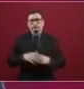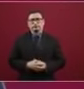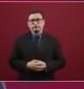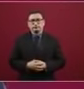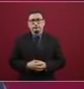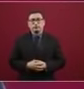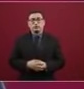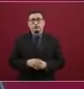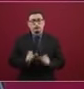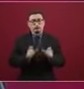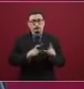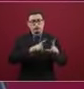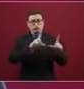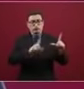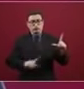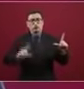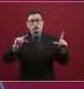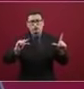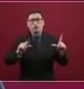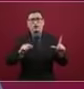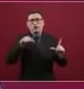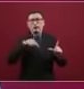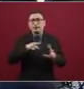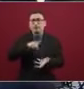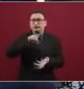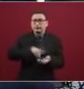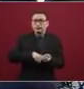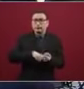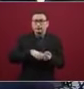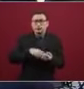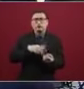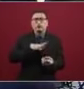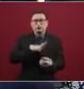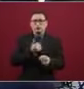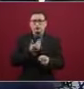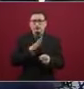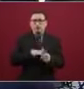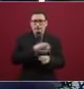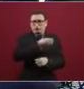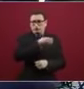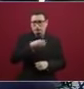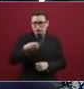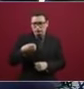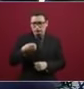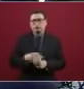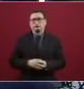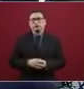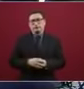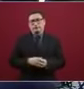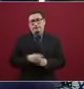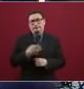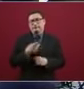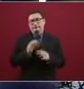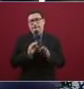la Guardia tendrá que tener su propia estructura logística administrativa, que eso es una